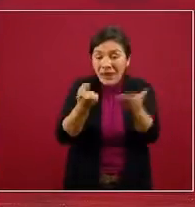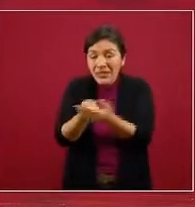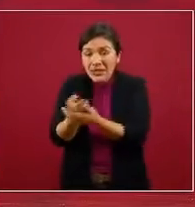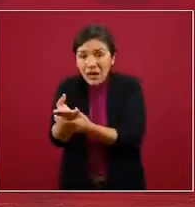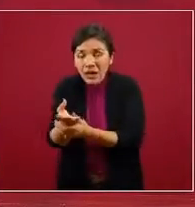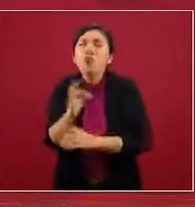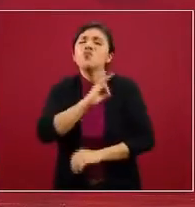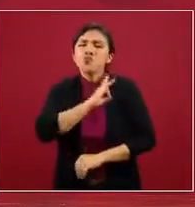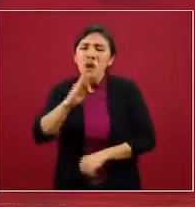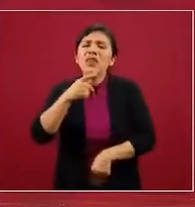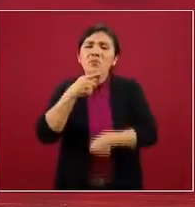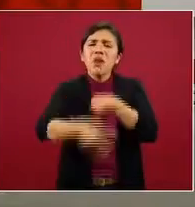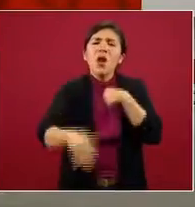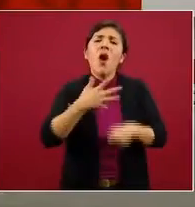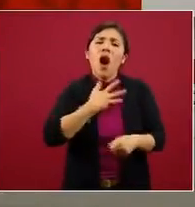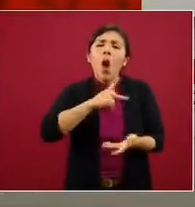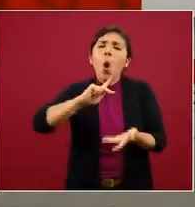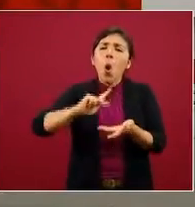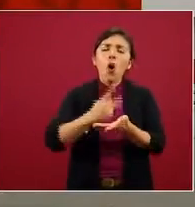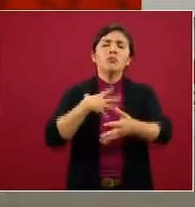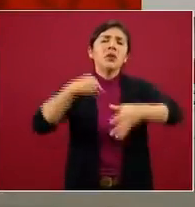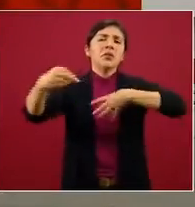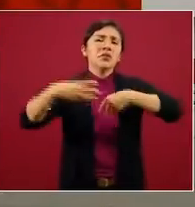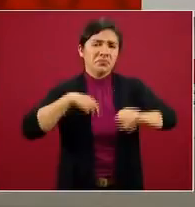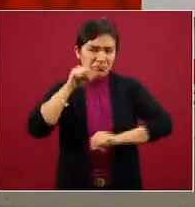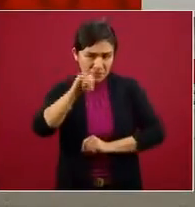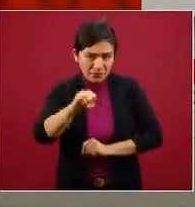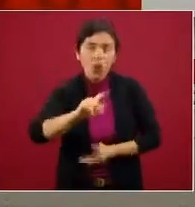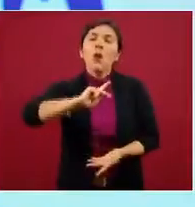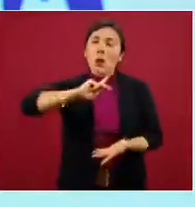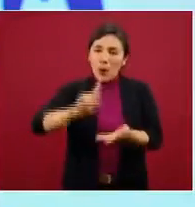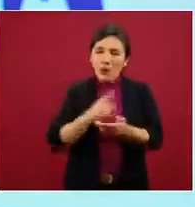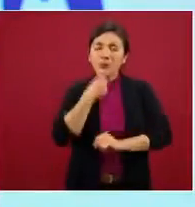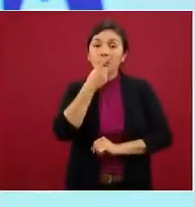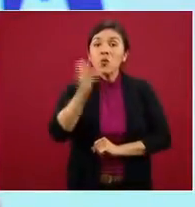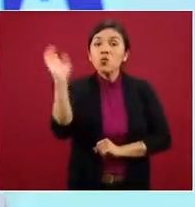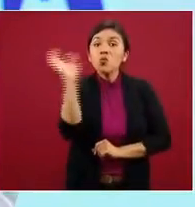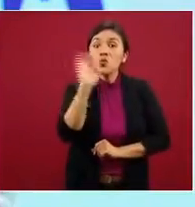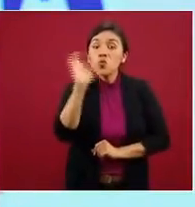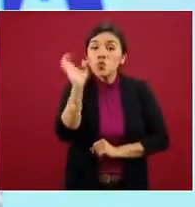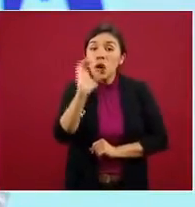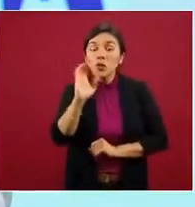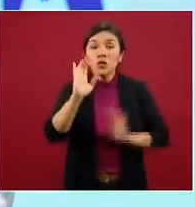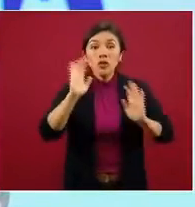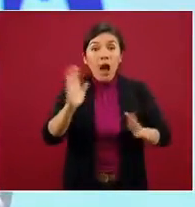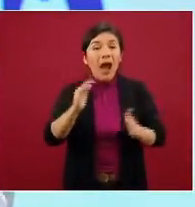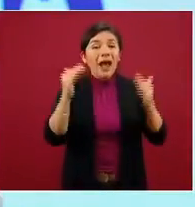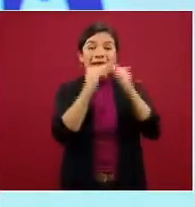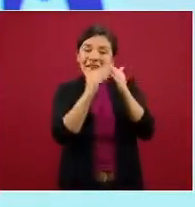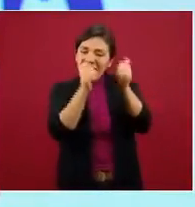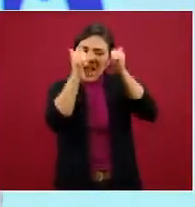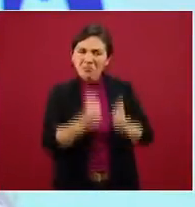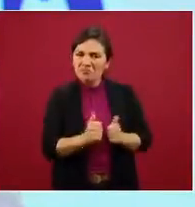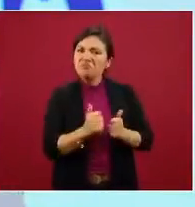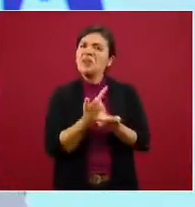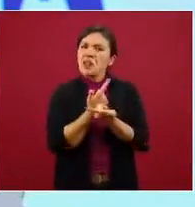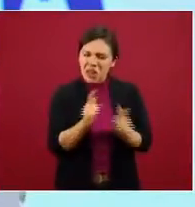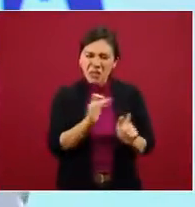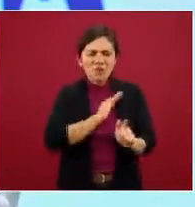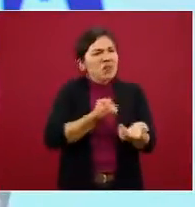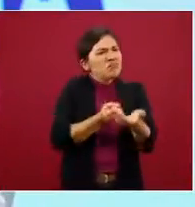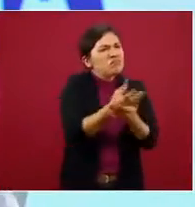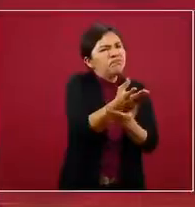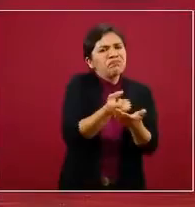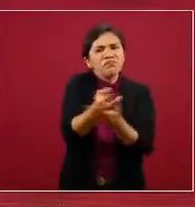riesgo de un repunte de la epidemia. Lo vuelvo a decir, en el momento en que termine el desconfinamiento y